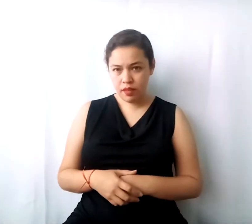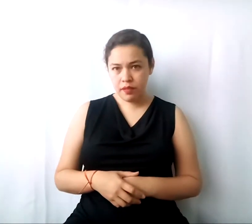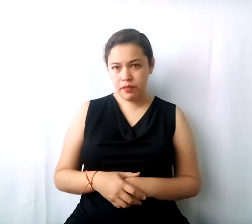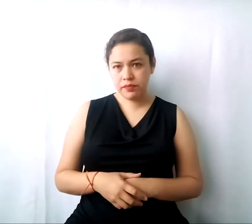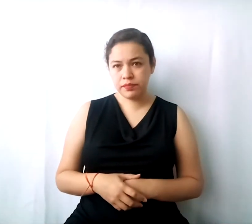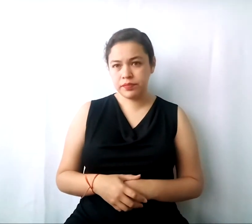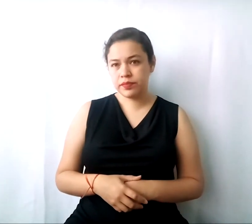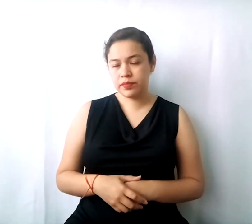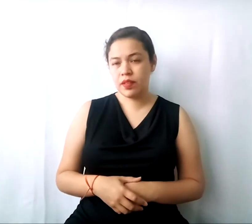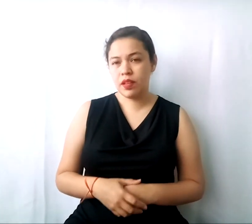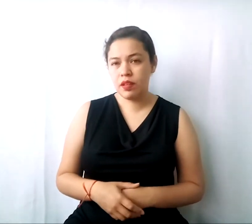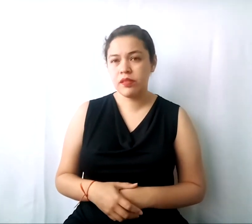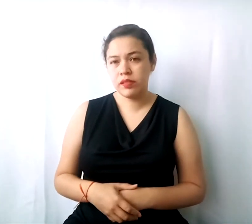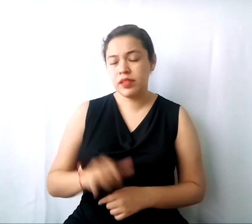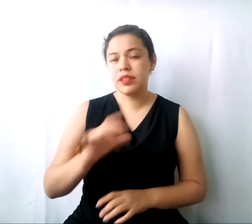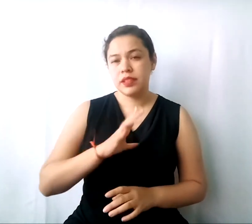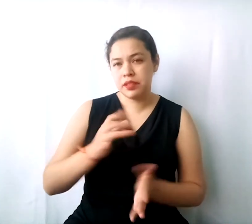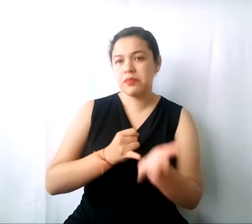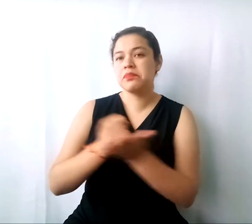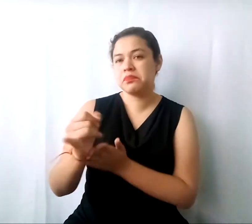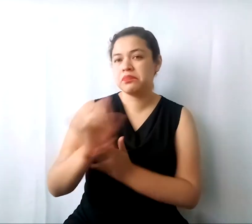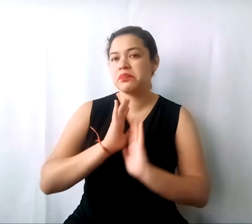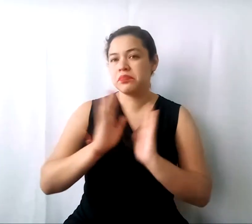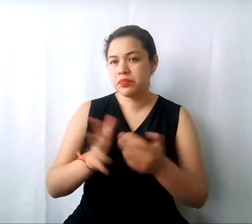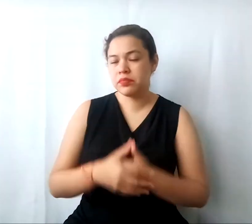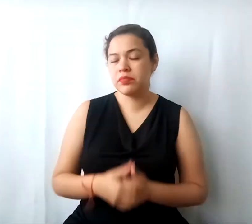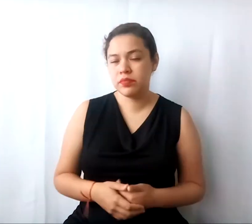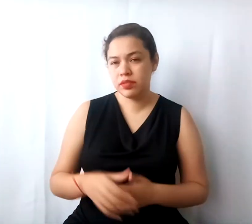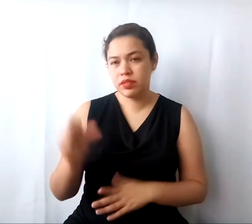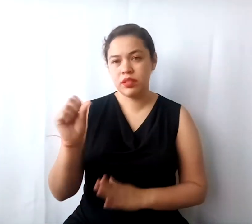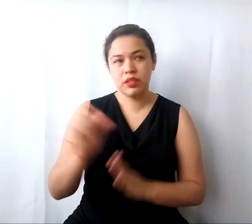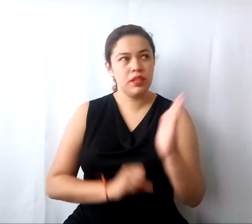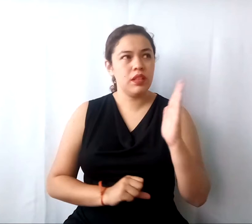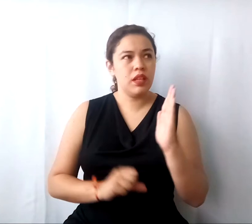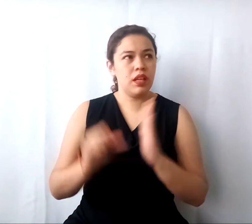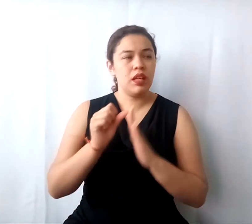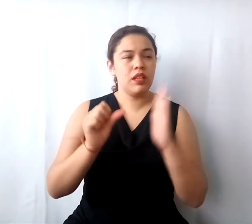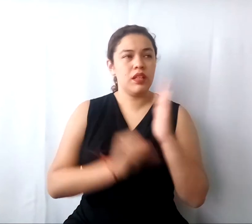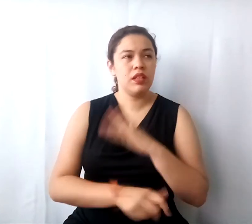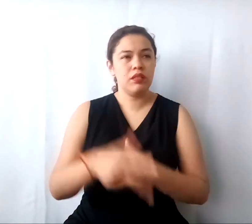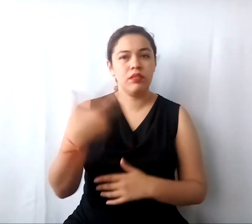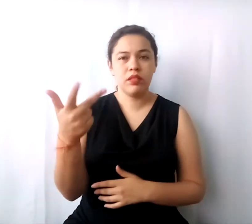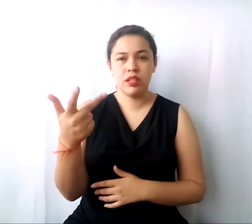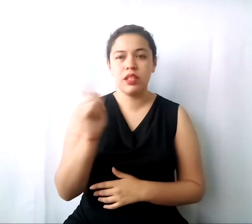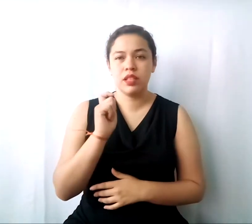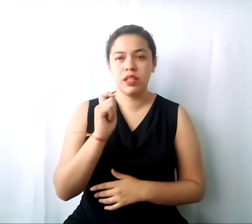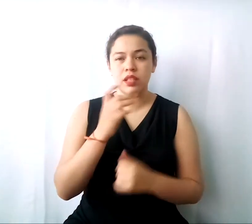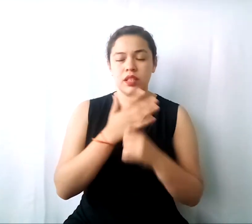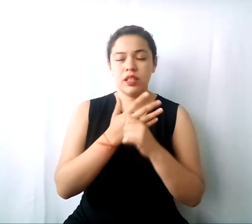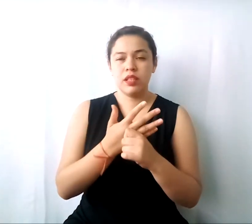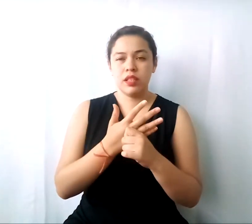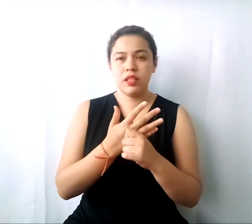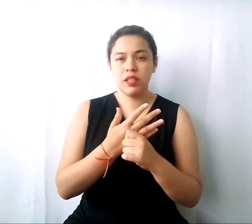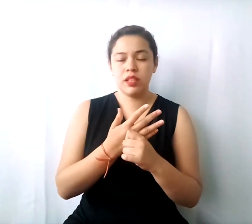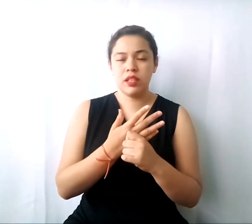está perfectamente definido. Lo que dice el artículo 13 es, se